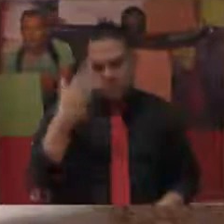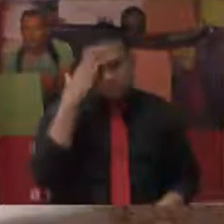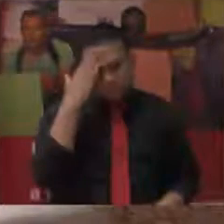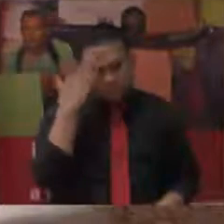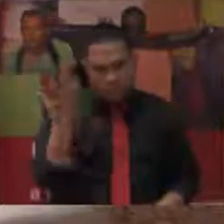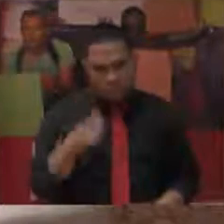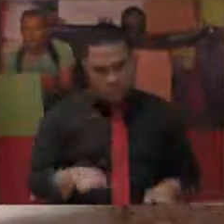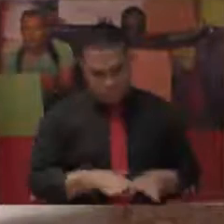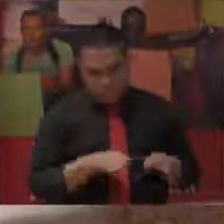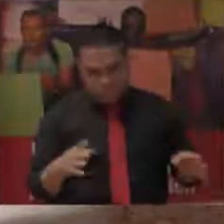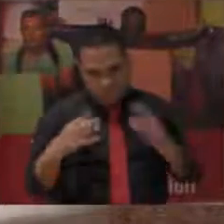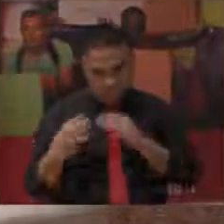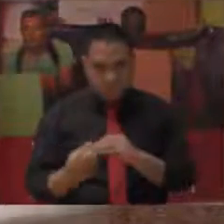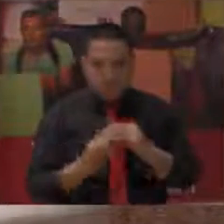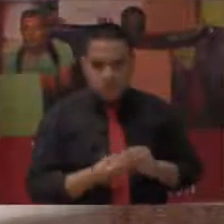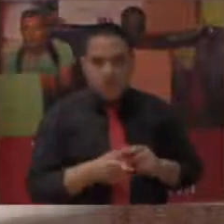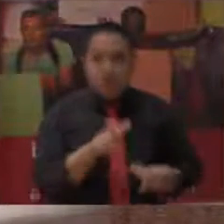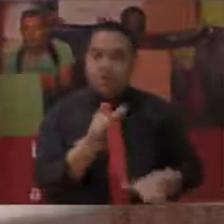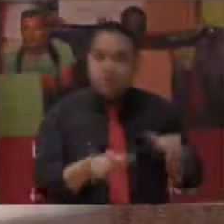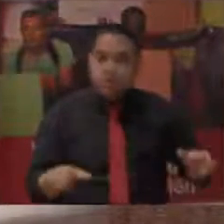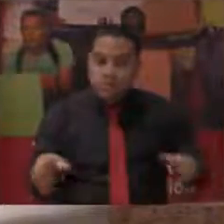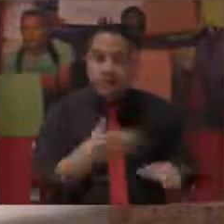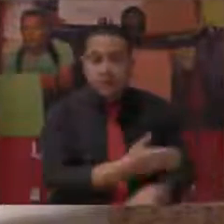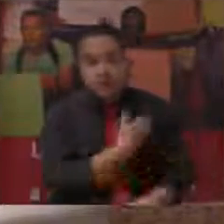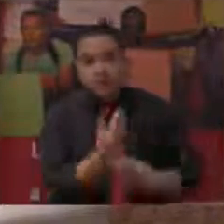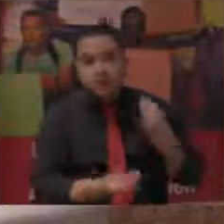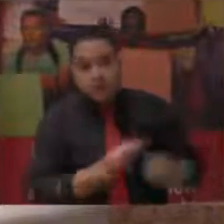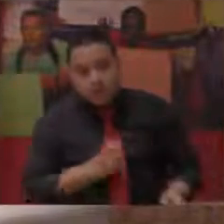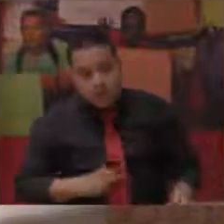en el panel. Estas personas tienen que suscribir